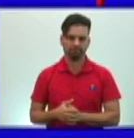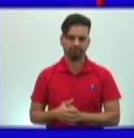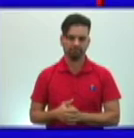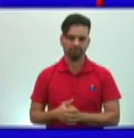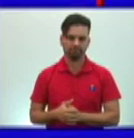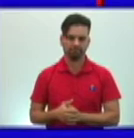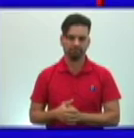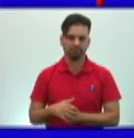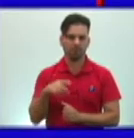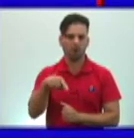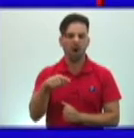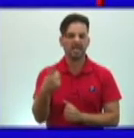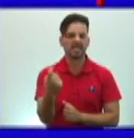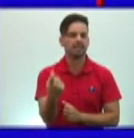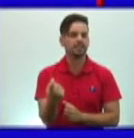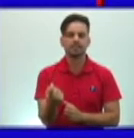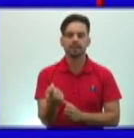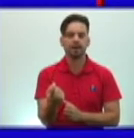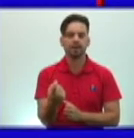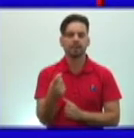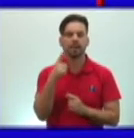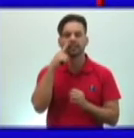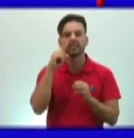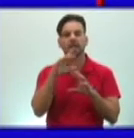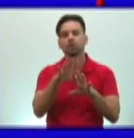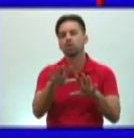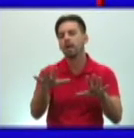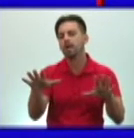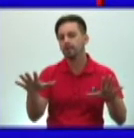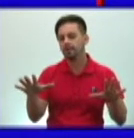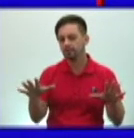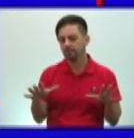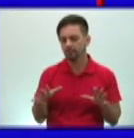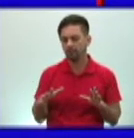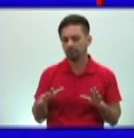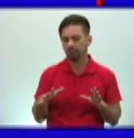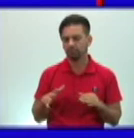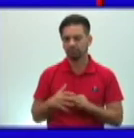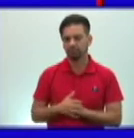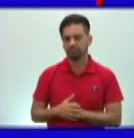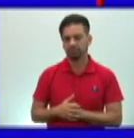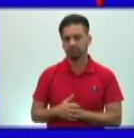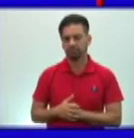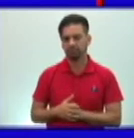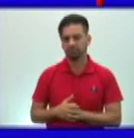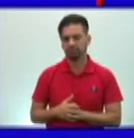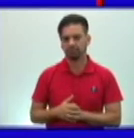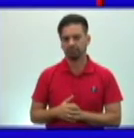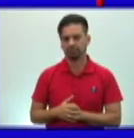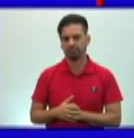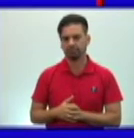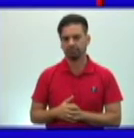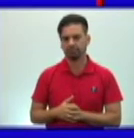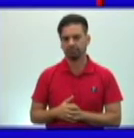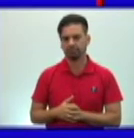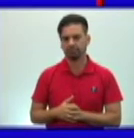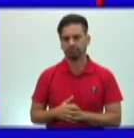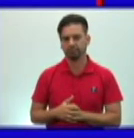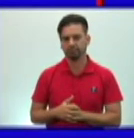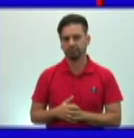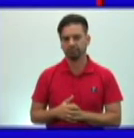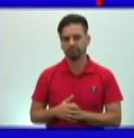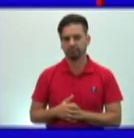la naturaleza como lo primario, es decir, lo que afirmaba, lo que asumen que